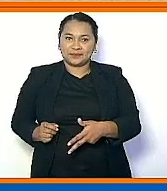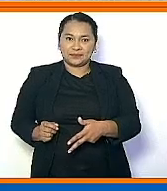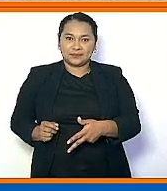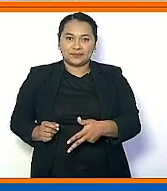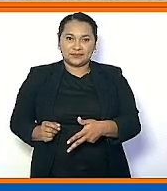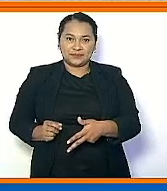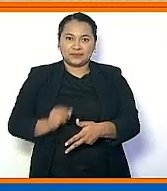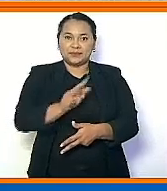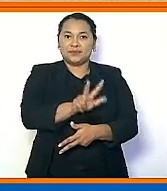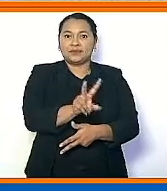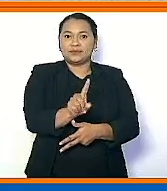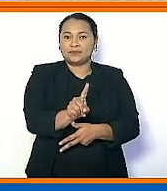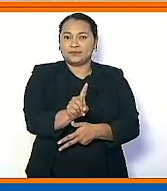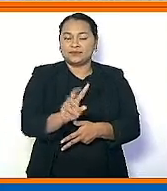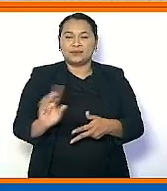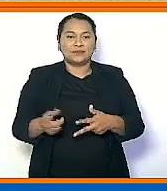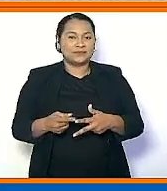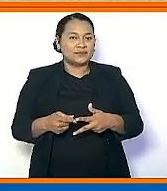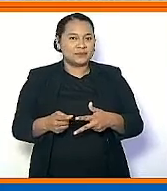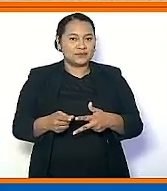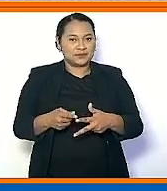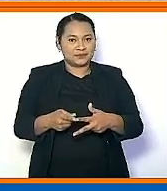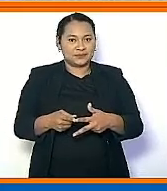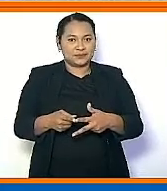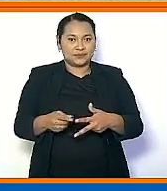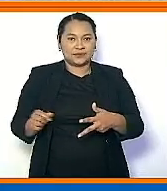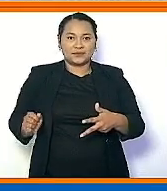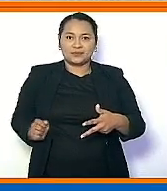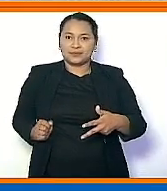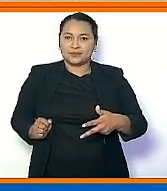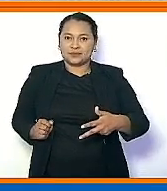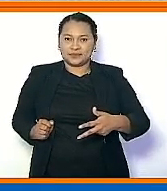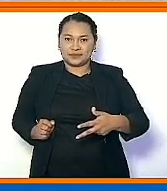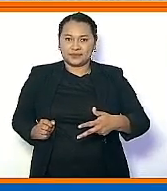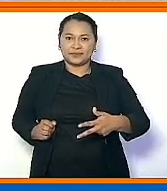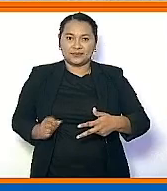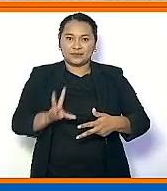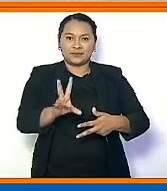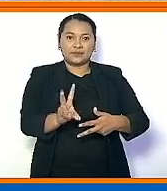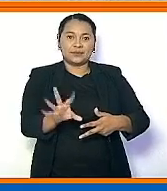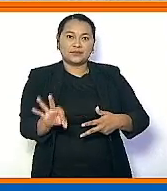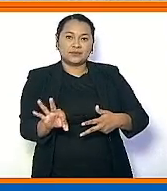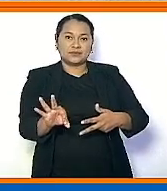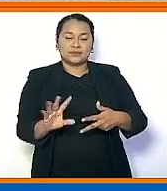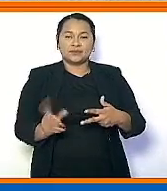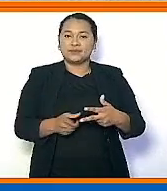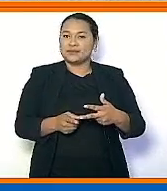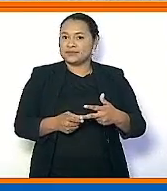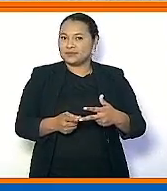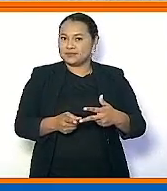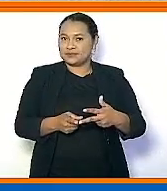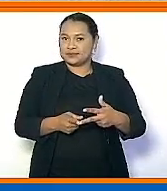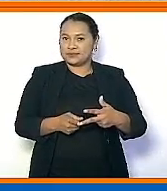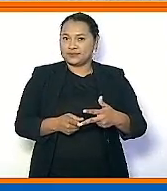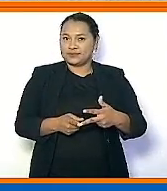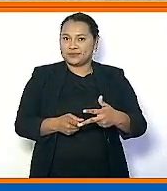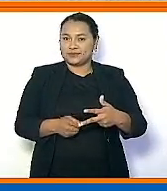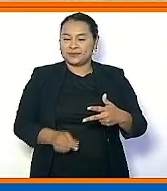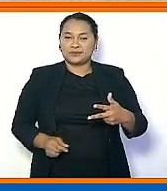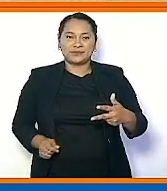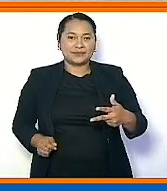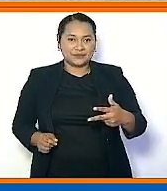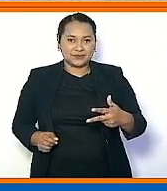este es el 31. Segundo número favorecido. Este es el 79. Tercer y decisivo número ganador para Pega